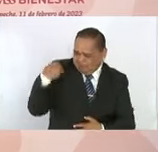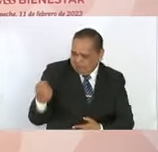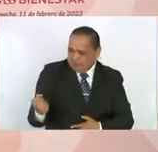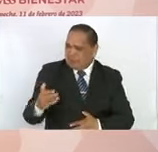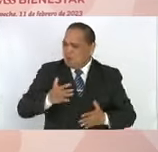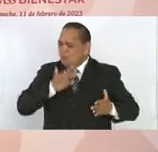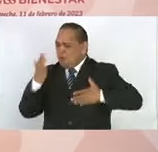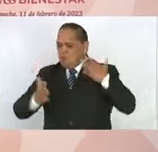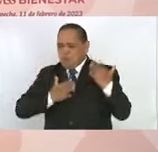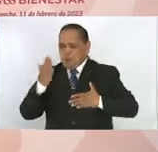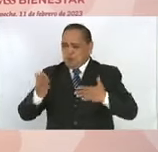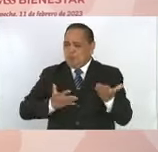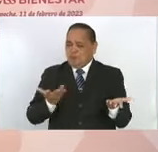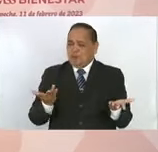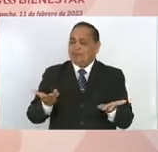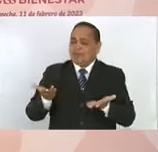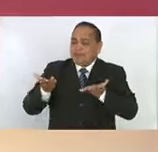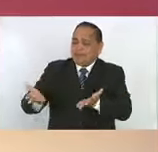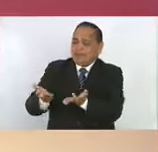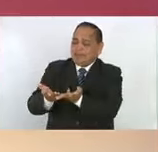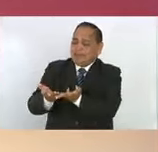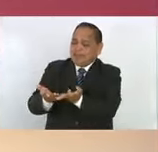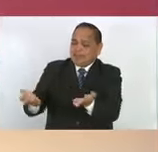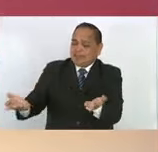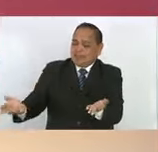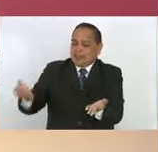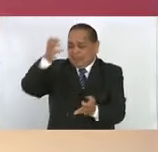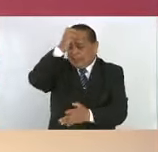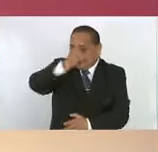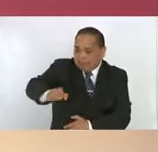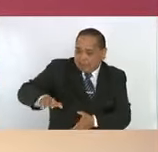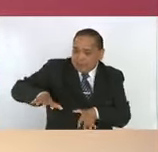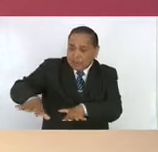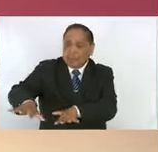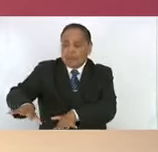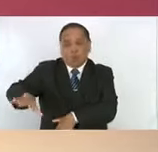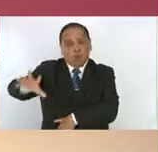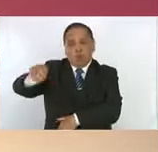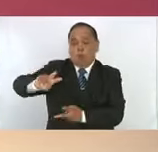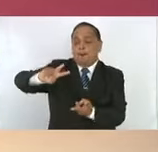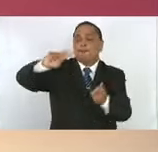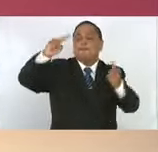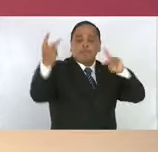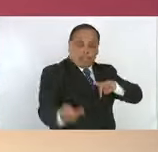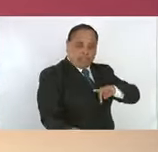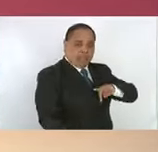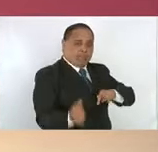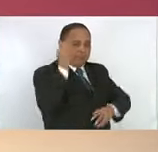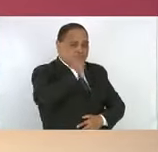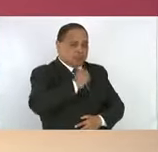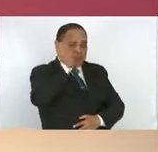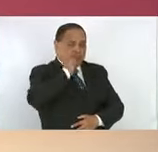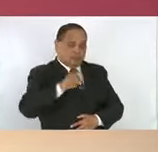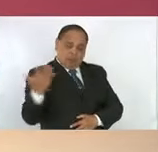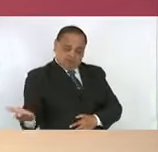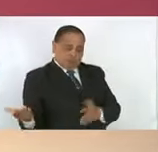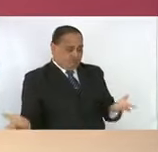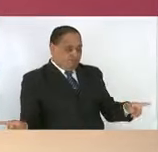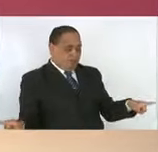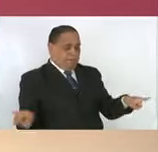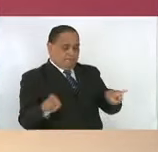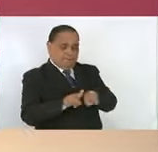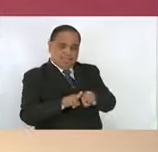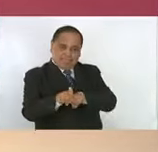alegría en esta tierra que jamás ha sido extranjera. Todo lo contrario, siempre hermana para todos